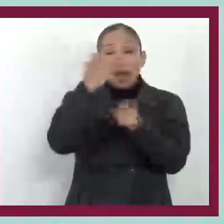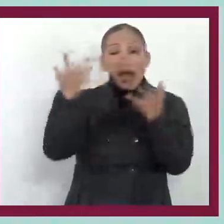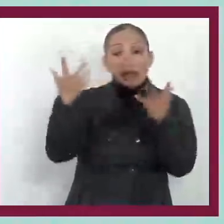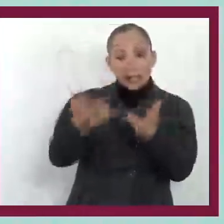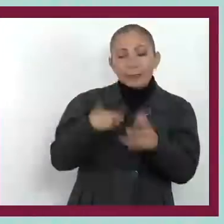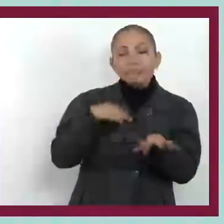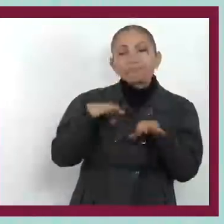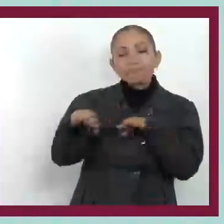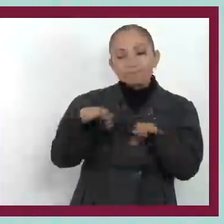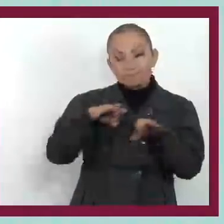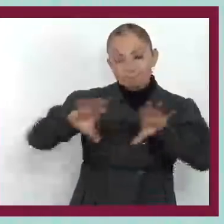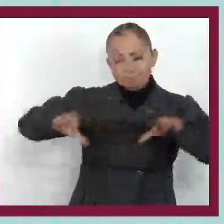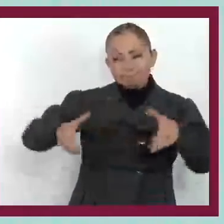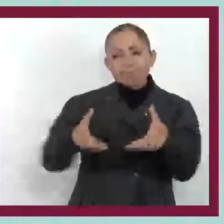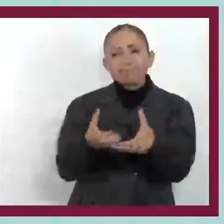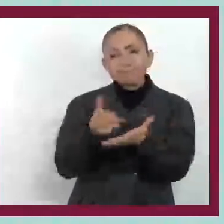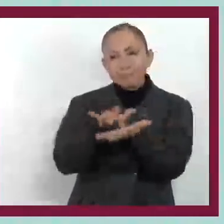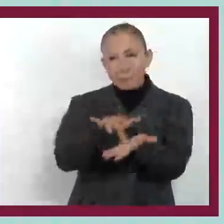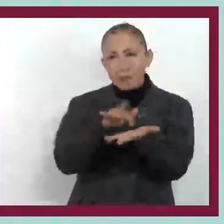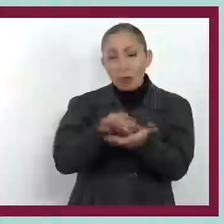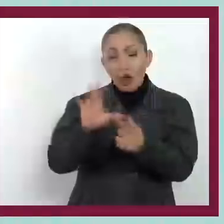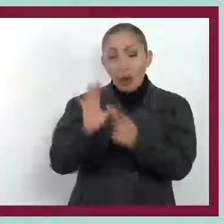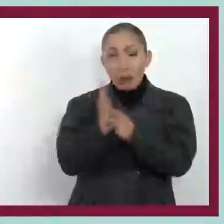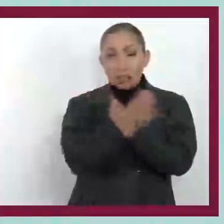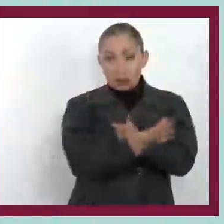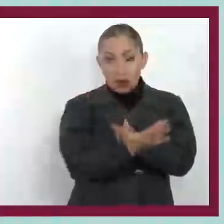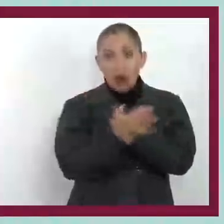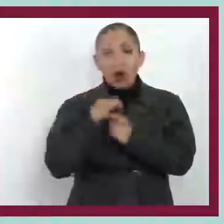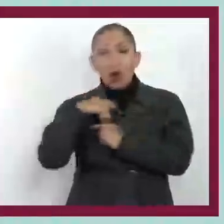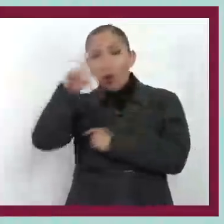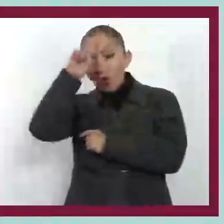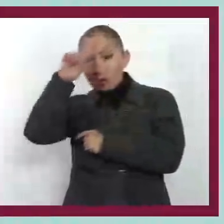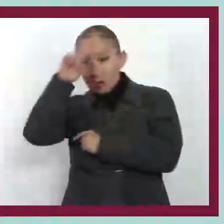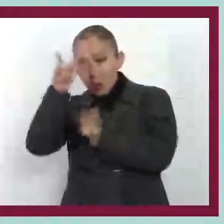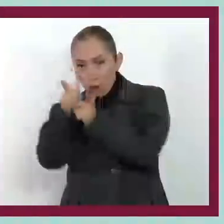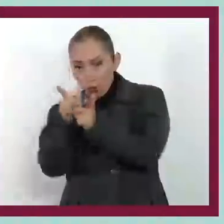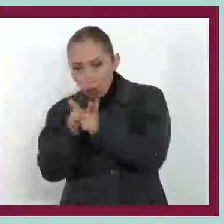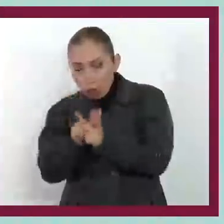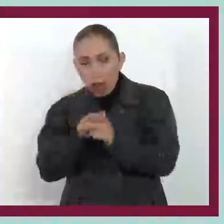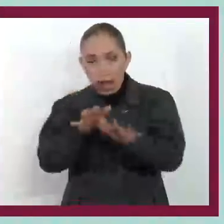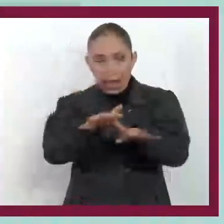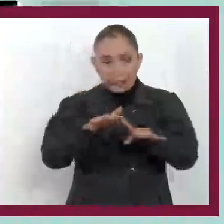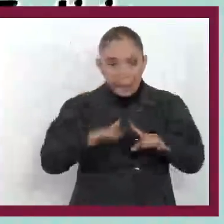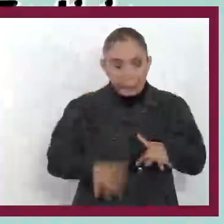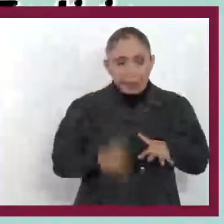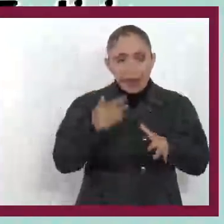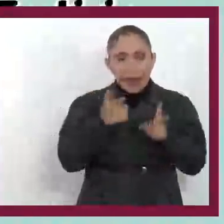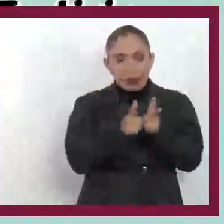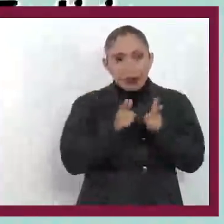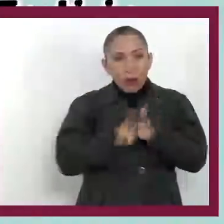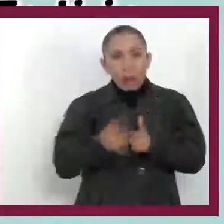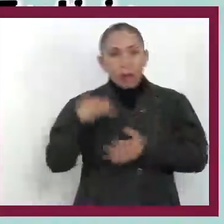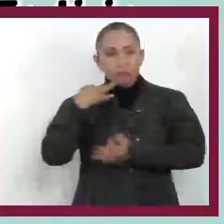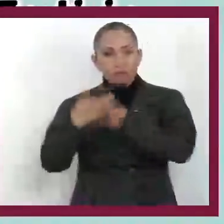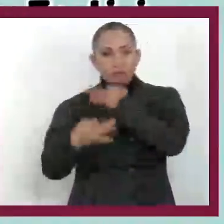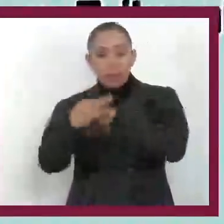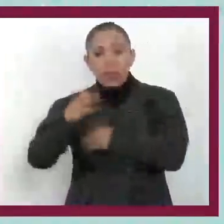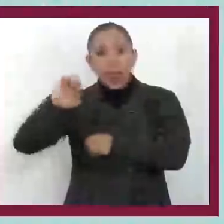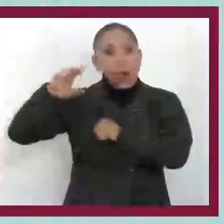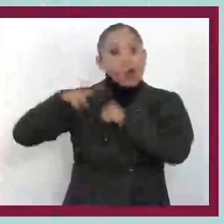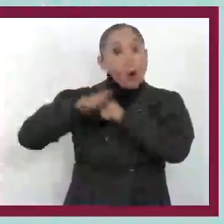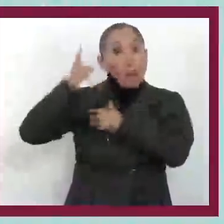las funciones de la comunidad, como la Comisión, el Consejo, la Asamblea y el Tribunal de Justicia